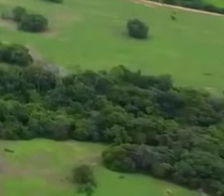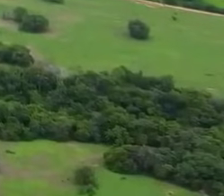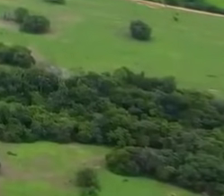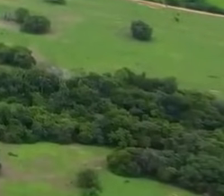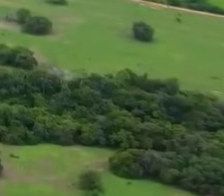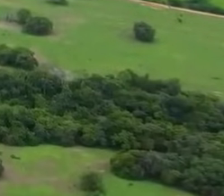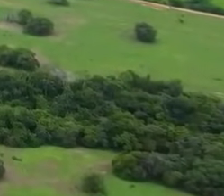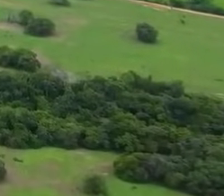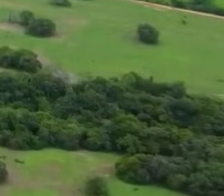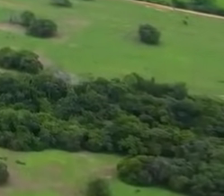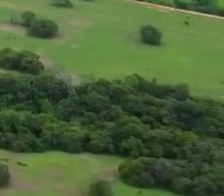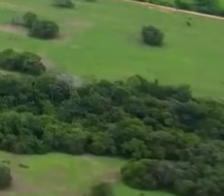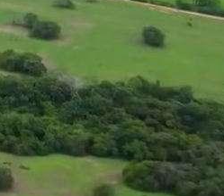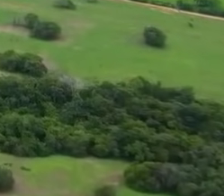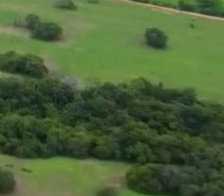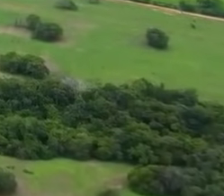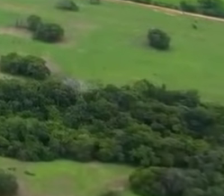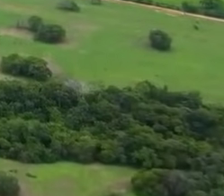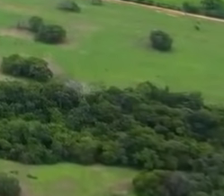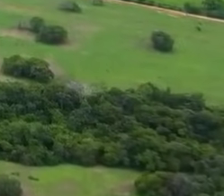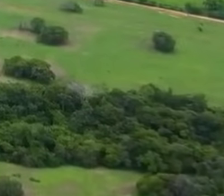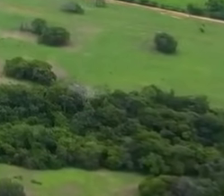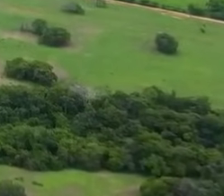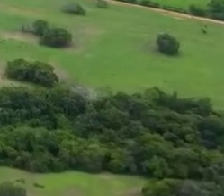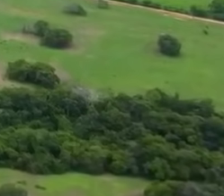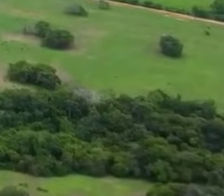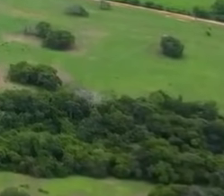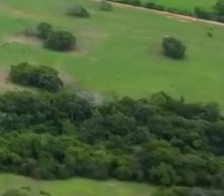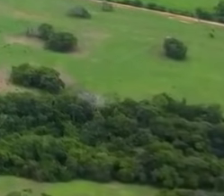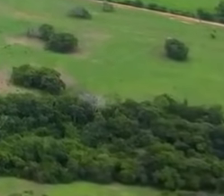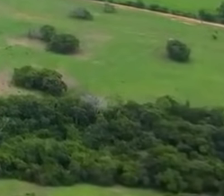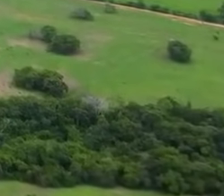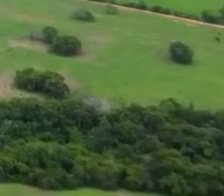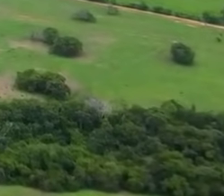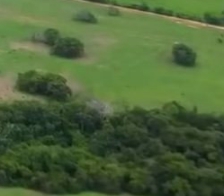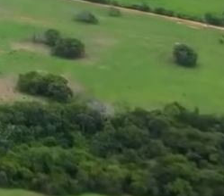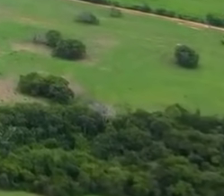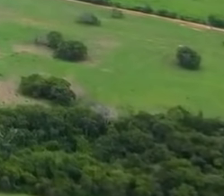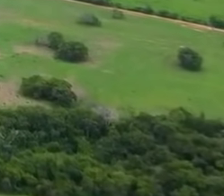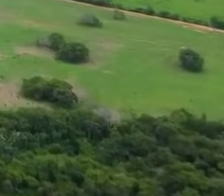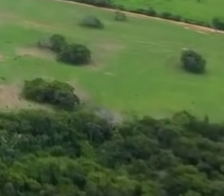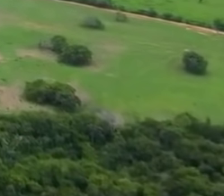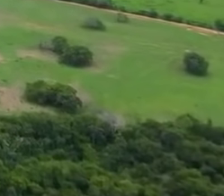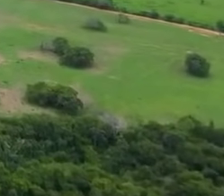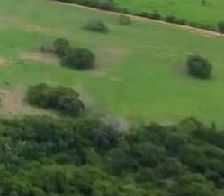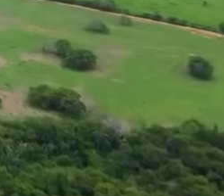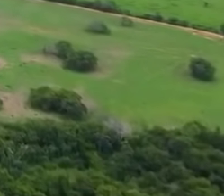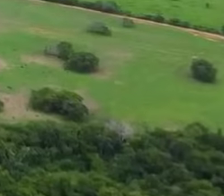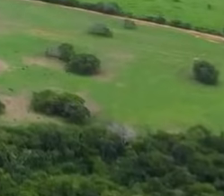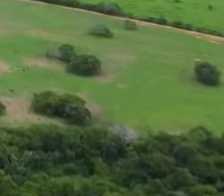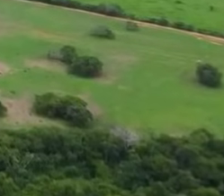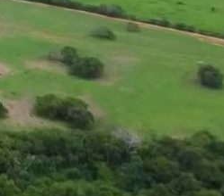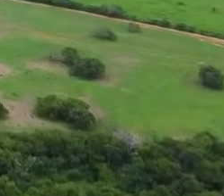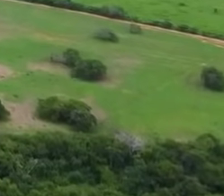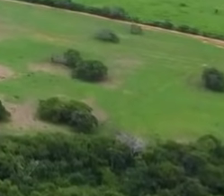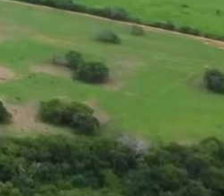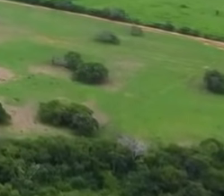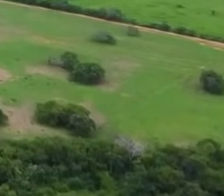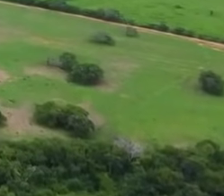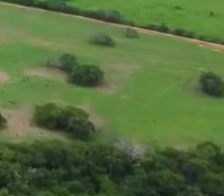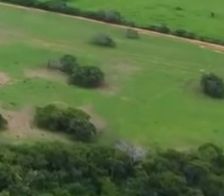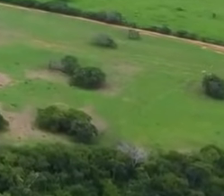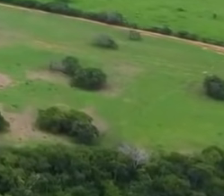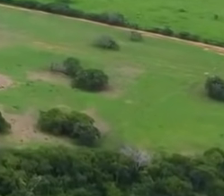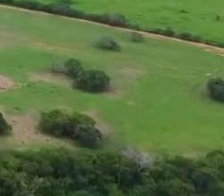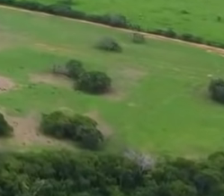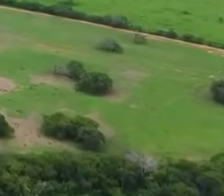tierras. Para mí fue una alegría, un gozo, yo ver que yo también voy a tener mis tierras para cultivar. Gracias al presidente Petro por este regalo